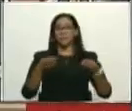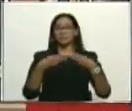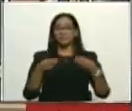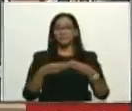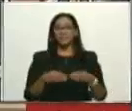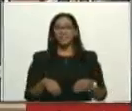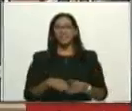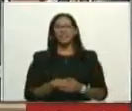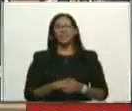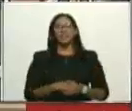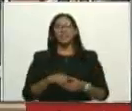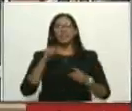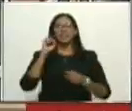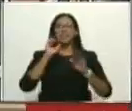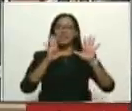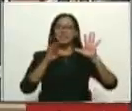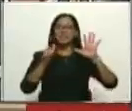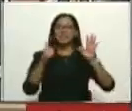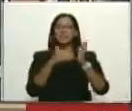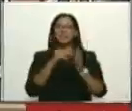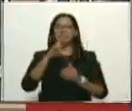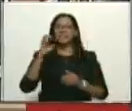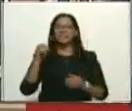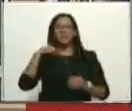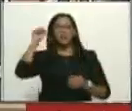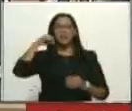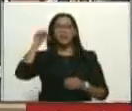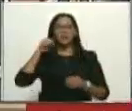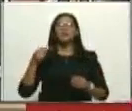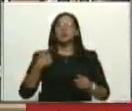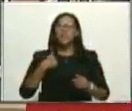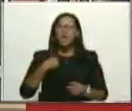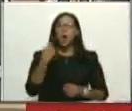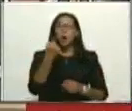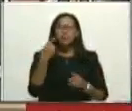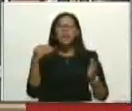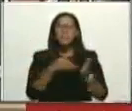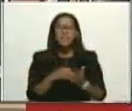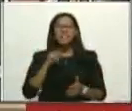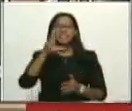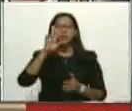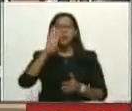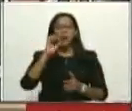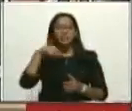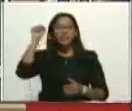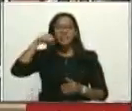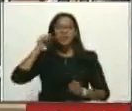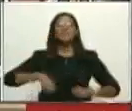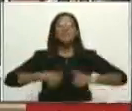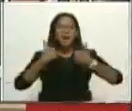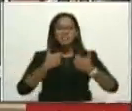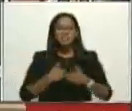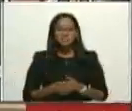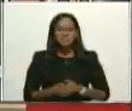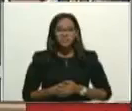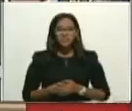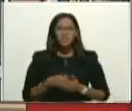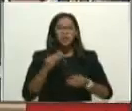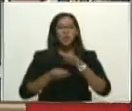11.340 videos producidos. Es decir, que yo he tenido que ver 11.340 videos y más de lo que